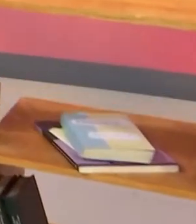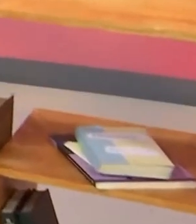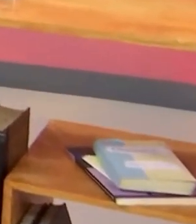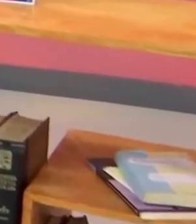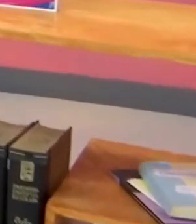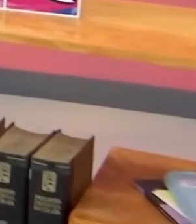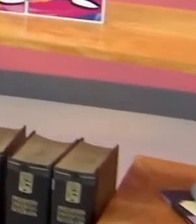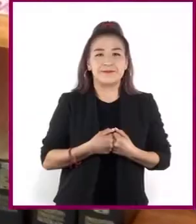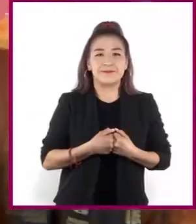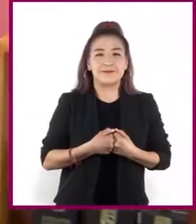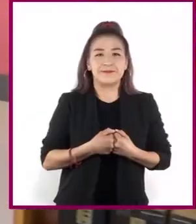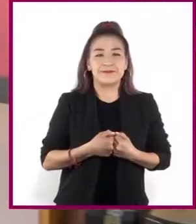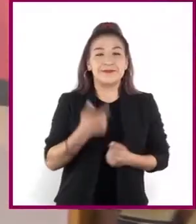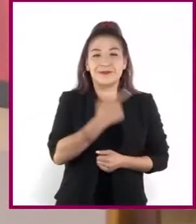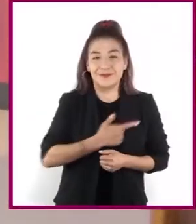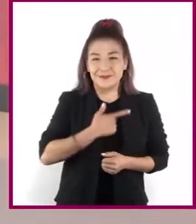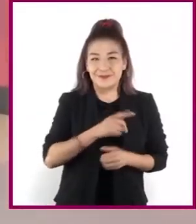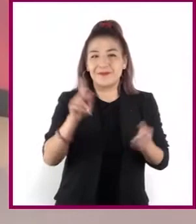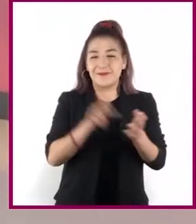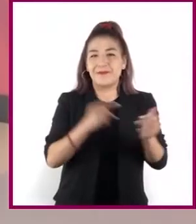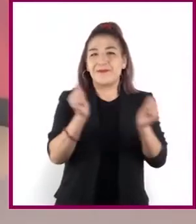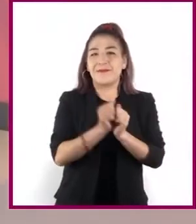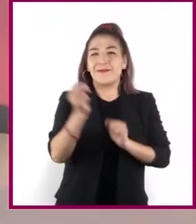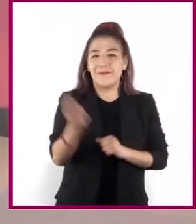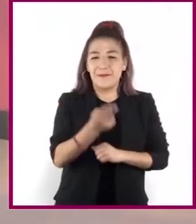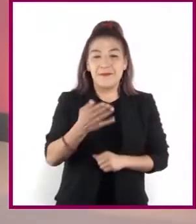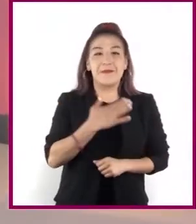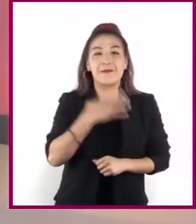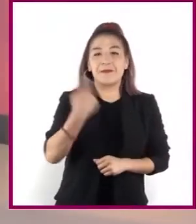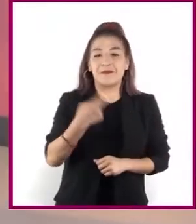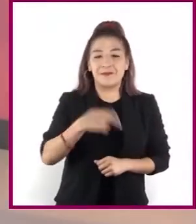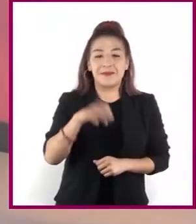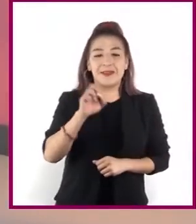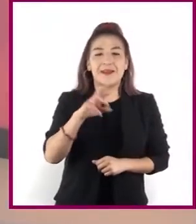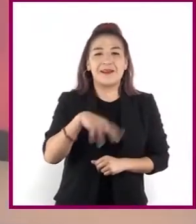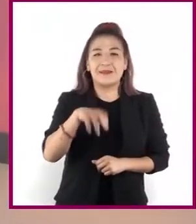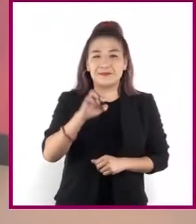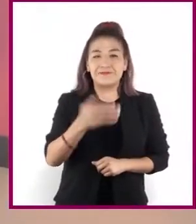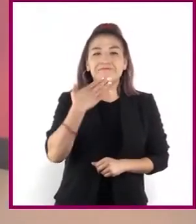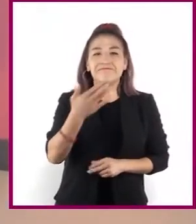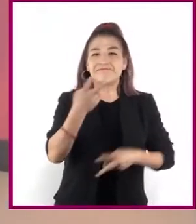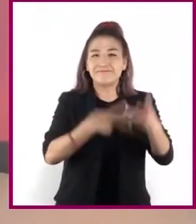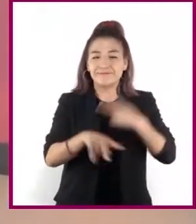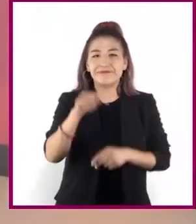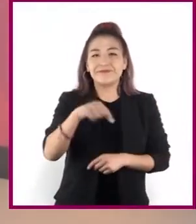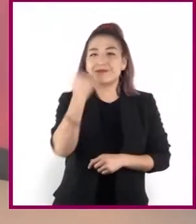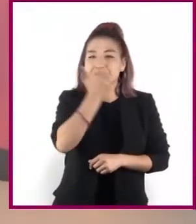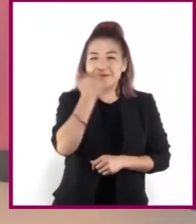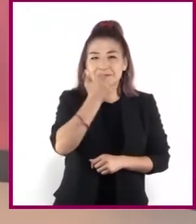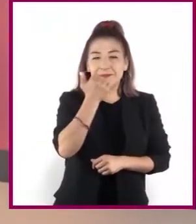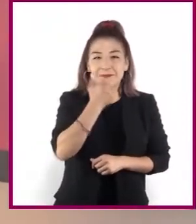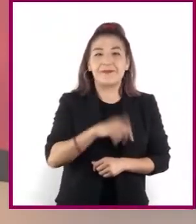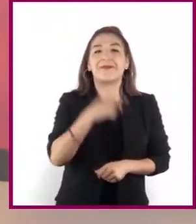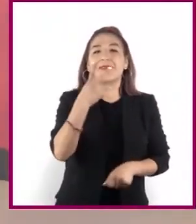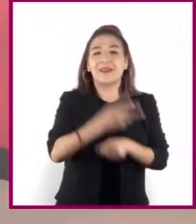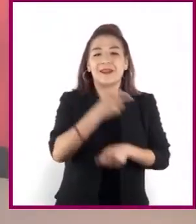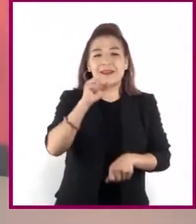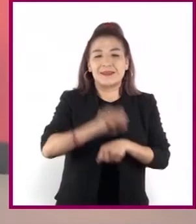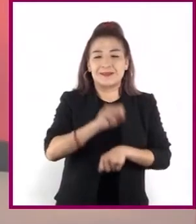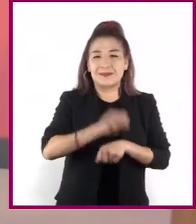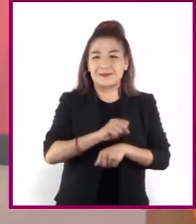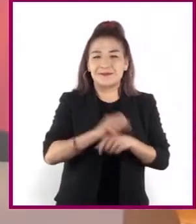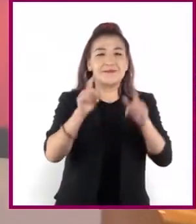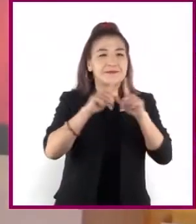Qué gusto estar nuevamente con ustedes. Soy Enrique Rodal y les doy la bienvenida a las alumnas y alumnos de lengua materna de segundo grado